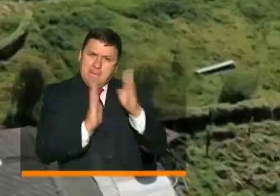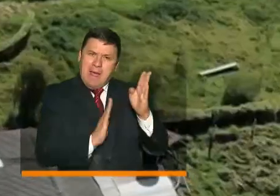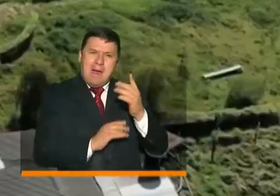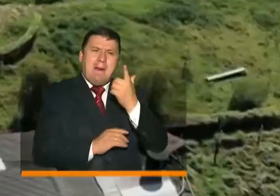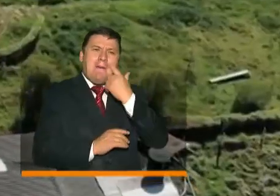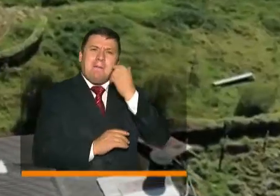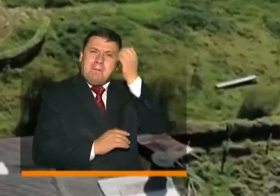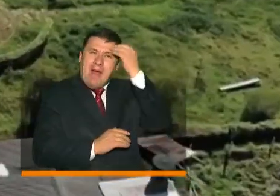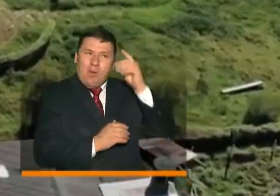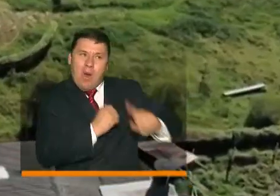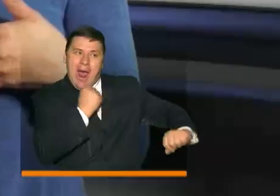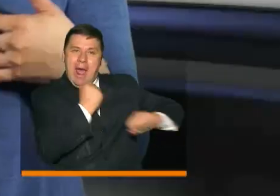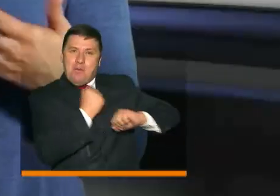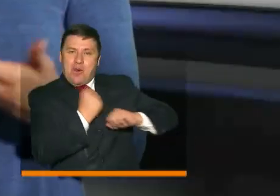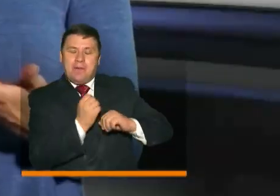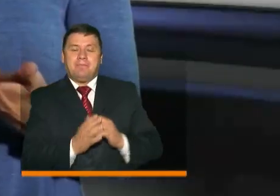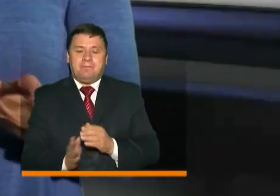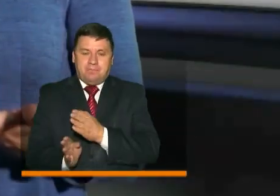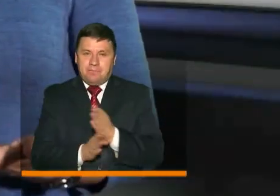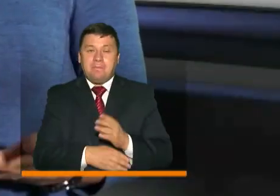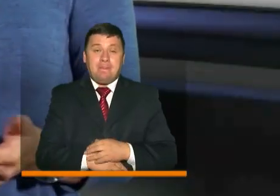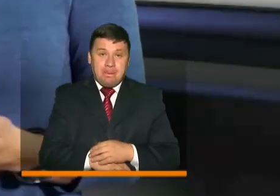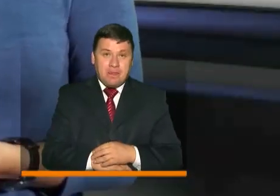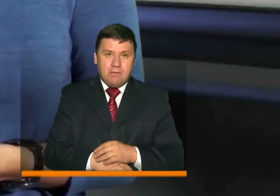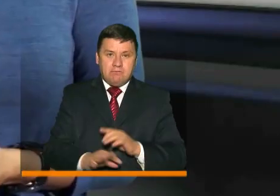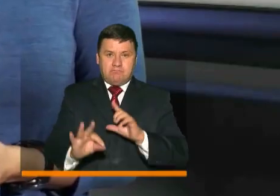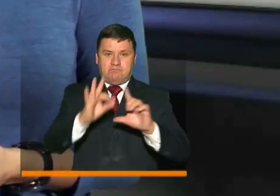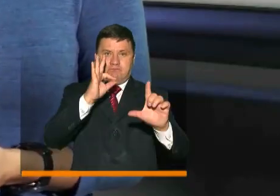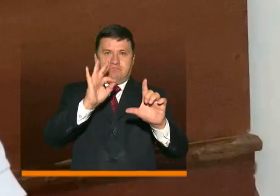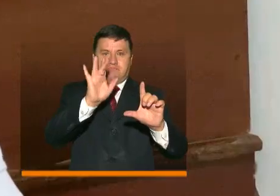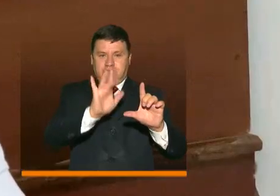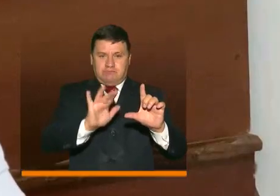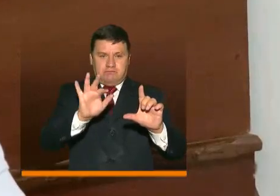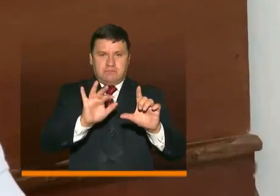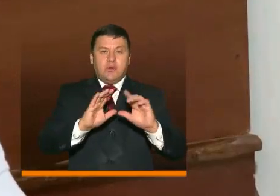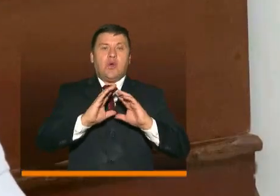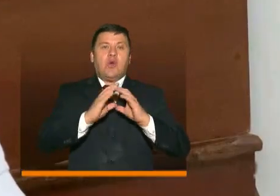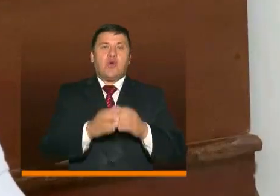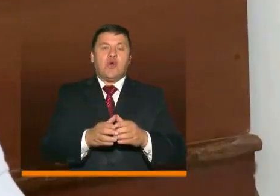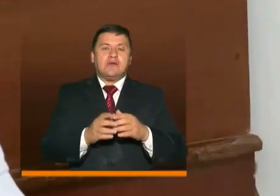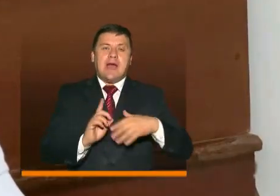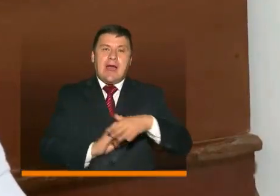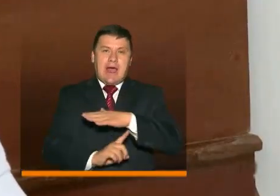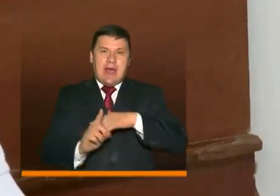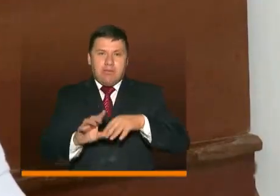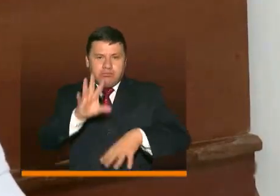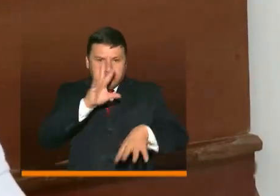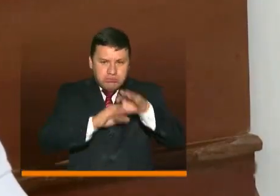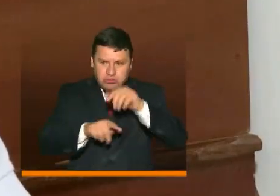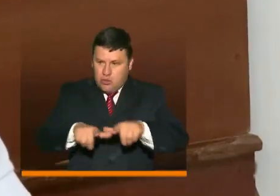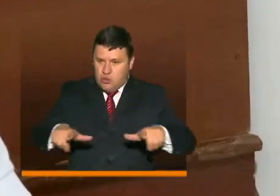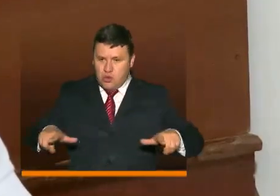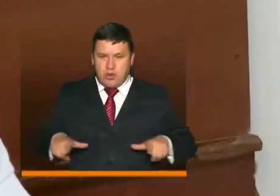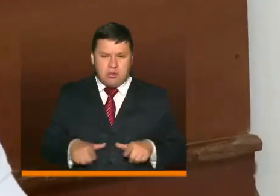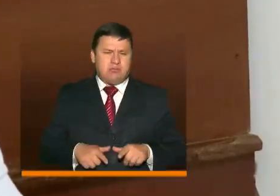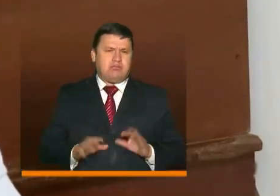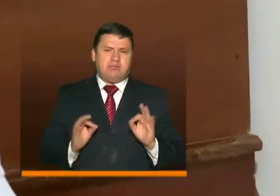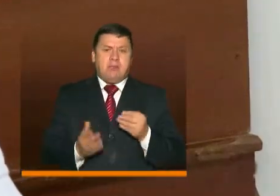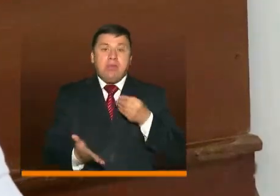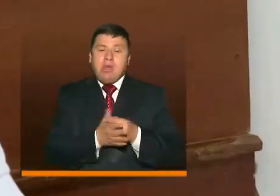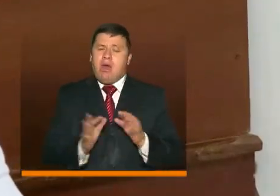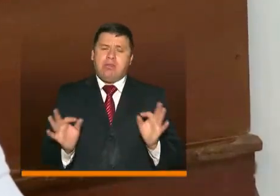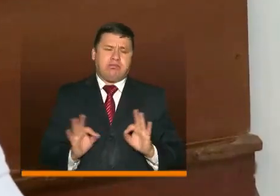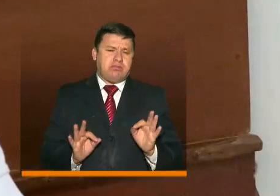Padrino. La U Digital dispuso a la comunidad del curso de Ambientes Digitales de Aprendizaje, sin ningún